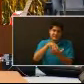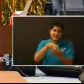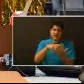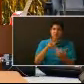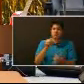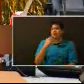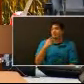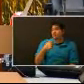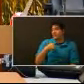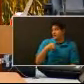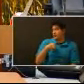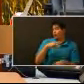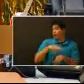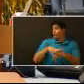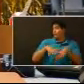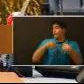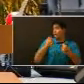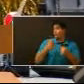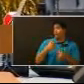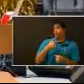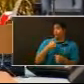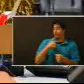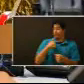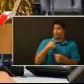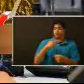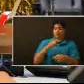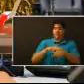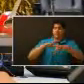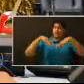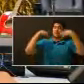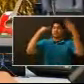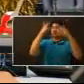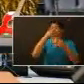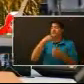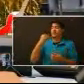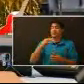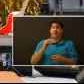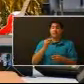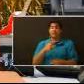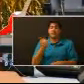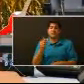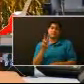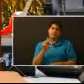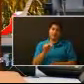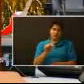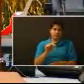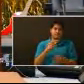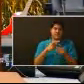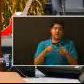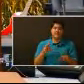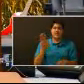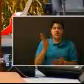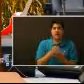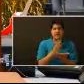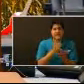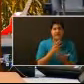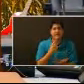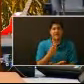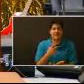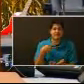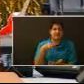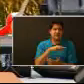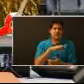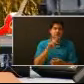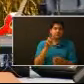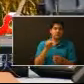fuerte. O yo he crecido más espiritualmente que otra persona. No, pero mire, en la Biblia dice que nosotros no debemos